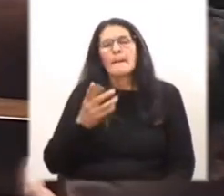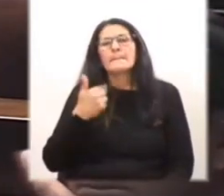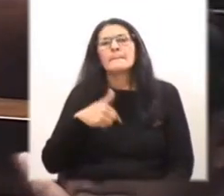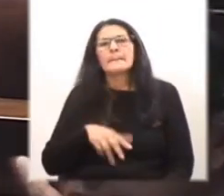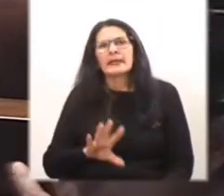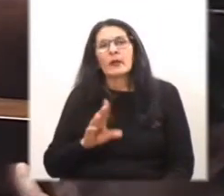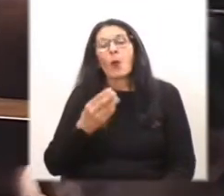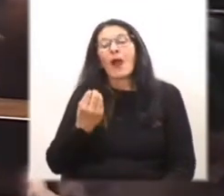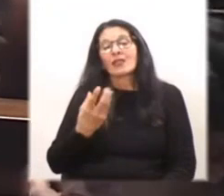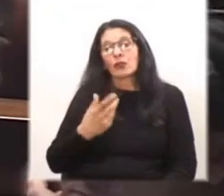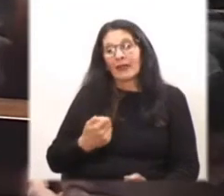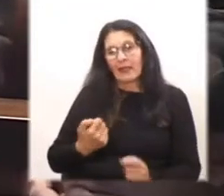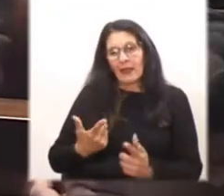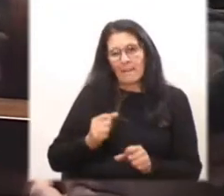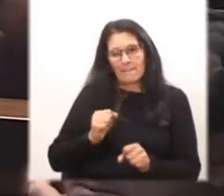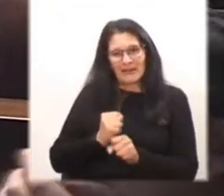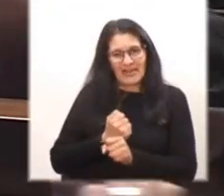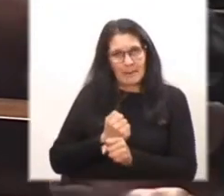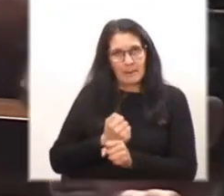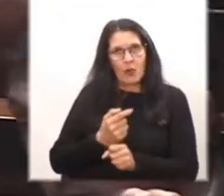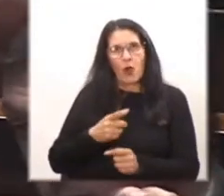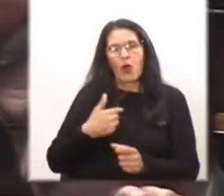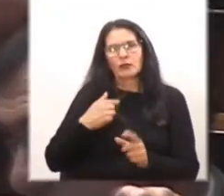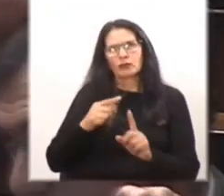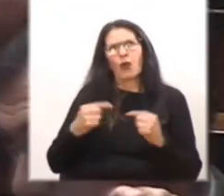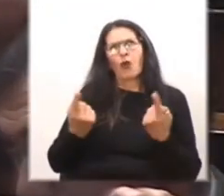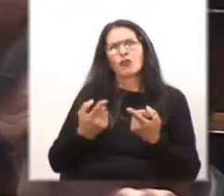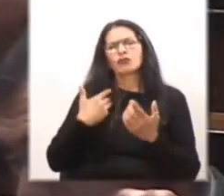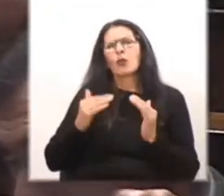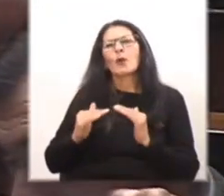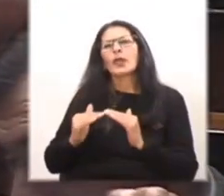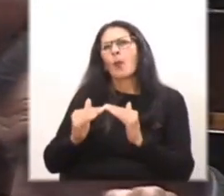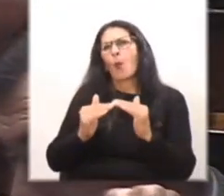permeamos con la lógica de que todos somos iguales,